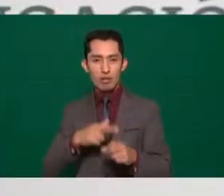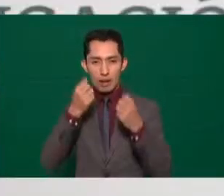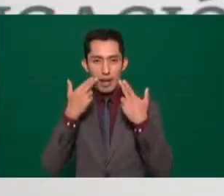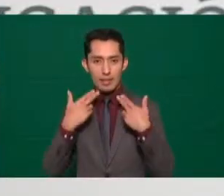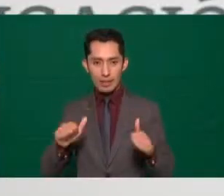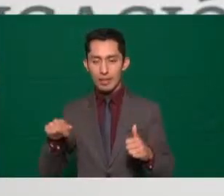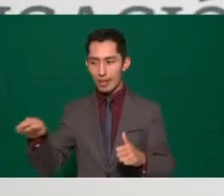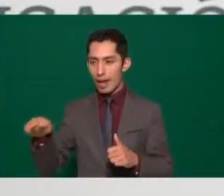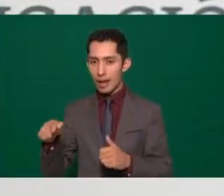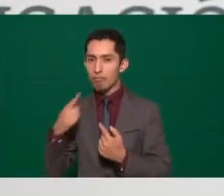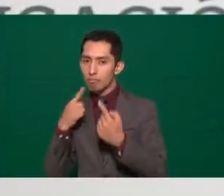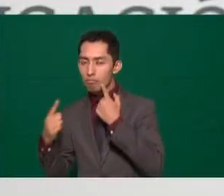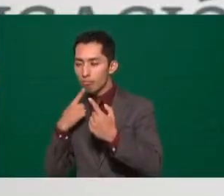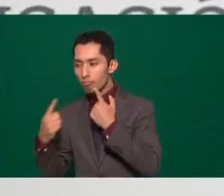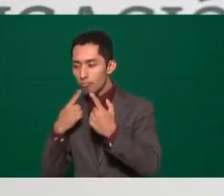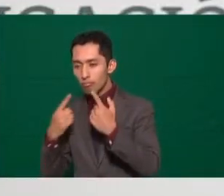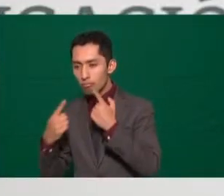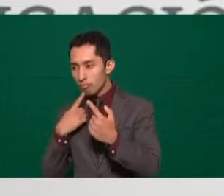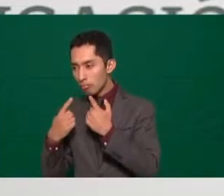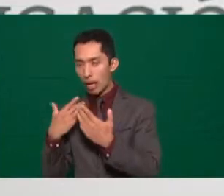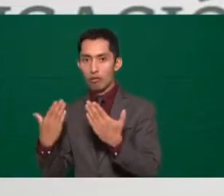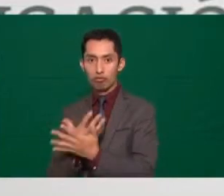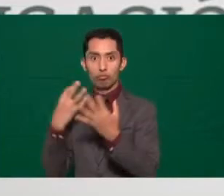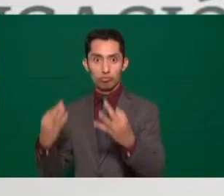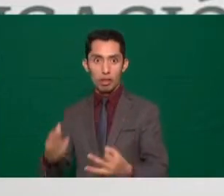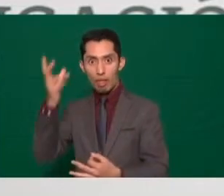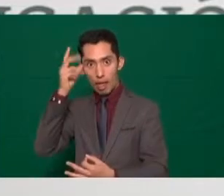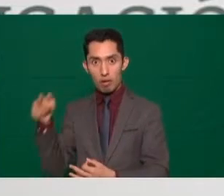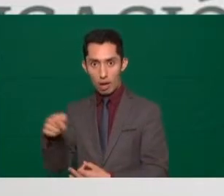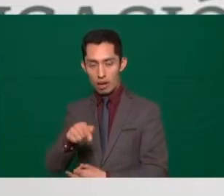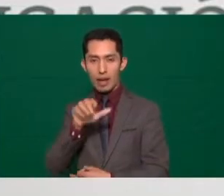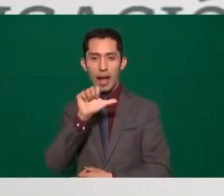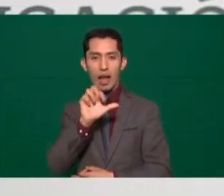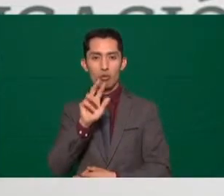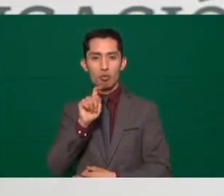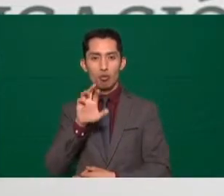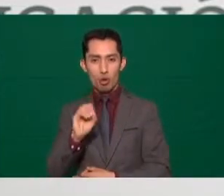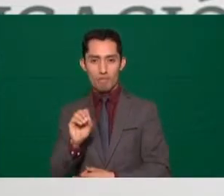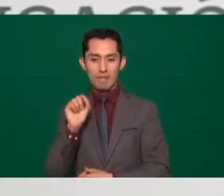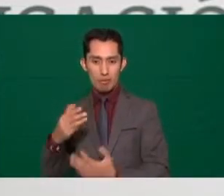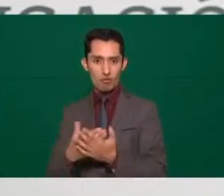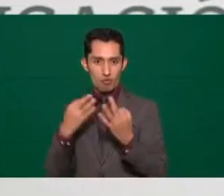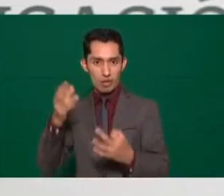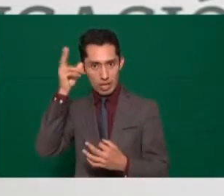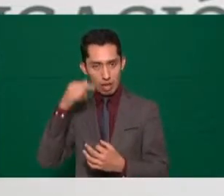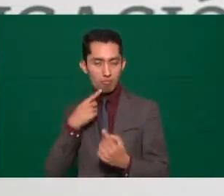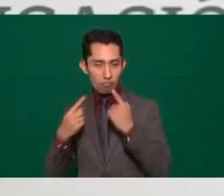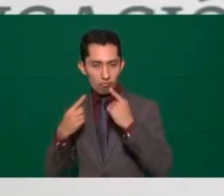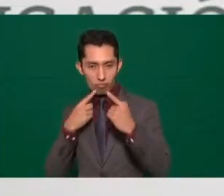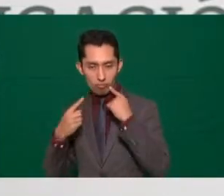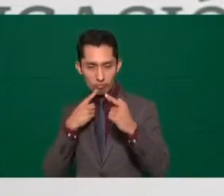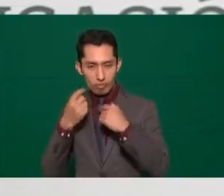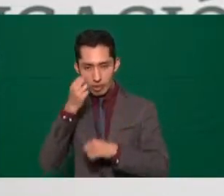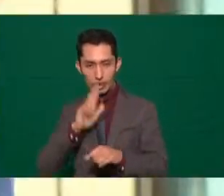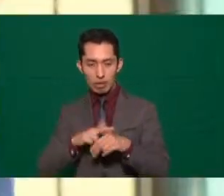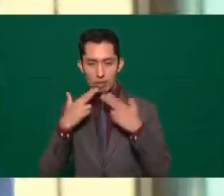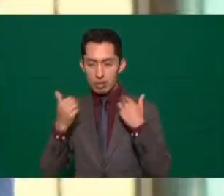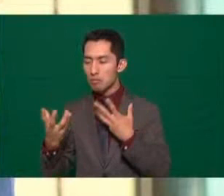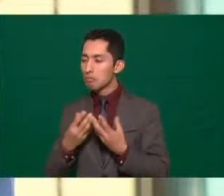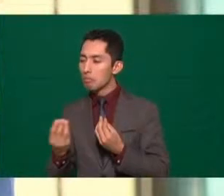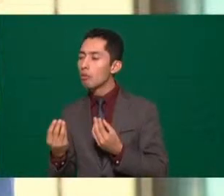es paisano de ustedes, de Hidalgo, Arturo Herrera, porque